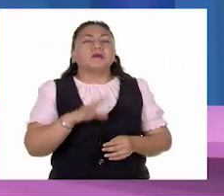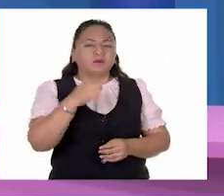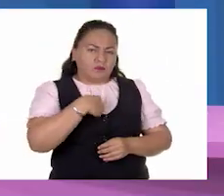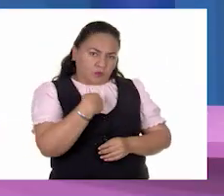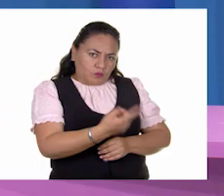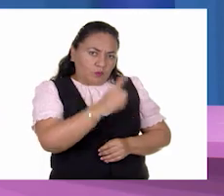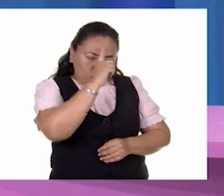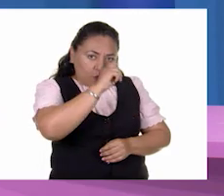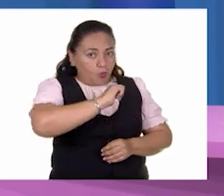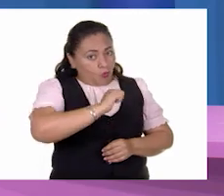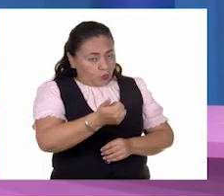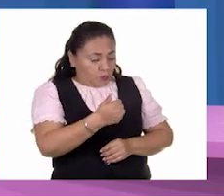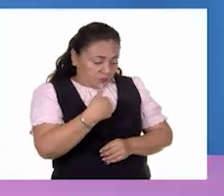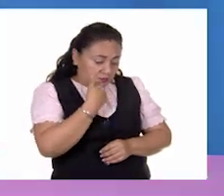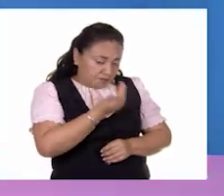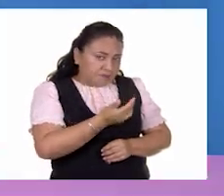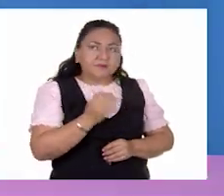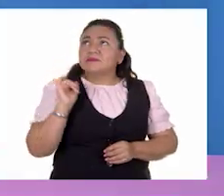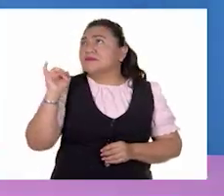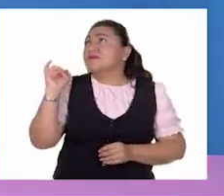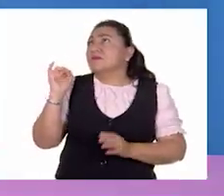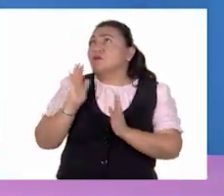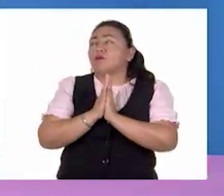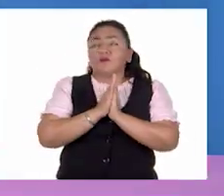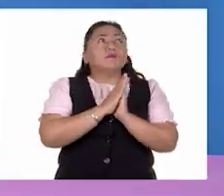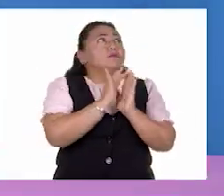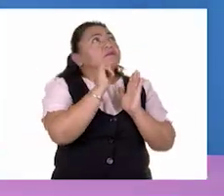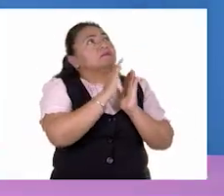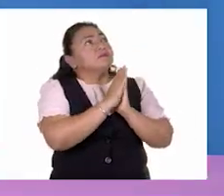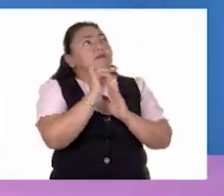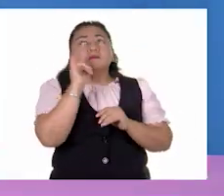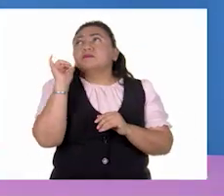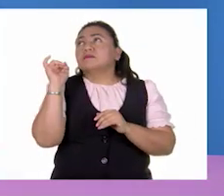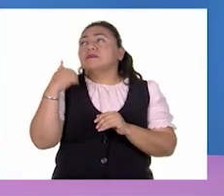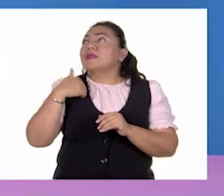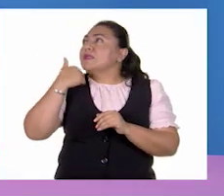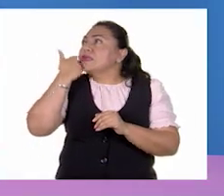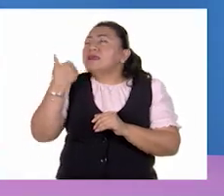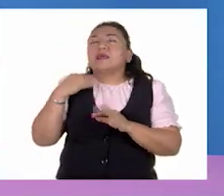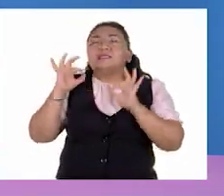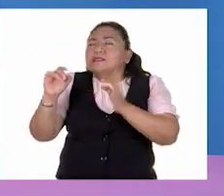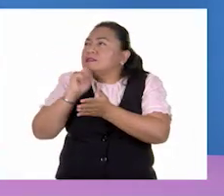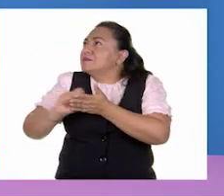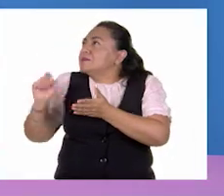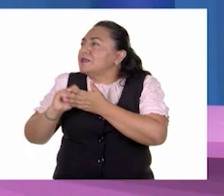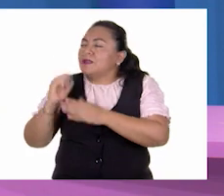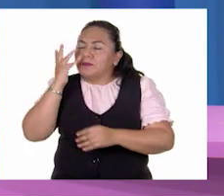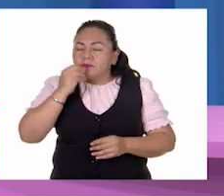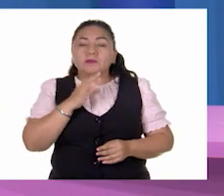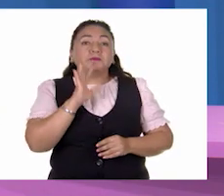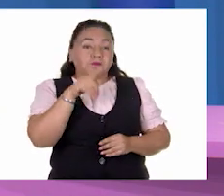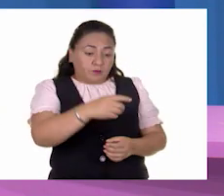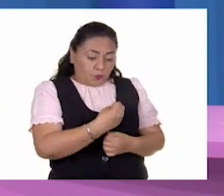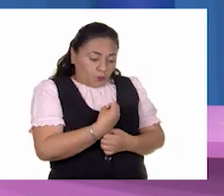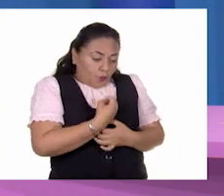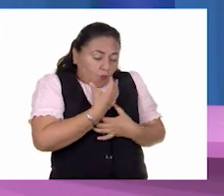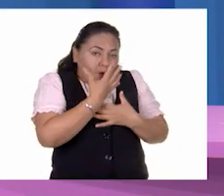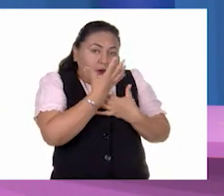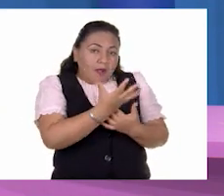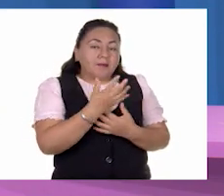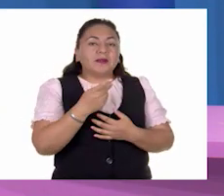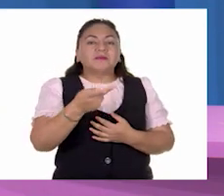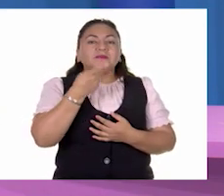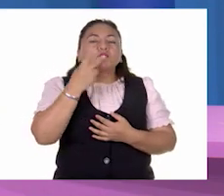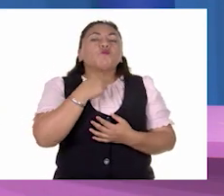otra sugerencia para mejorarlo? Sí, claro, por favor, soy todo oídos, quiero que quede increíble. En tu poema hablas de la voz de